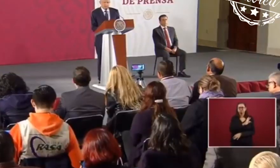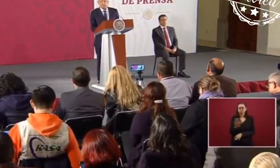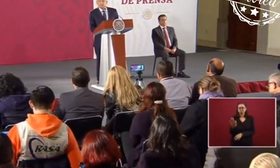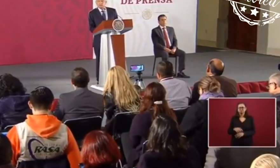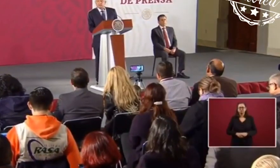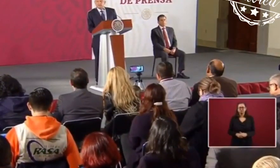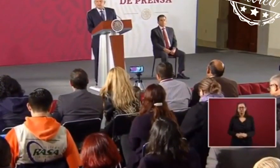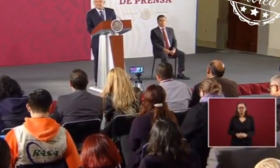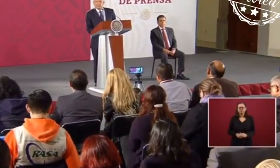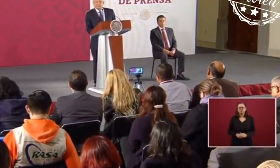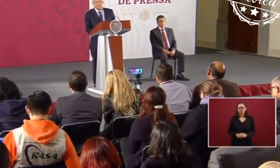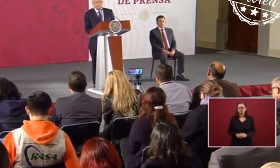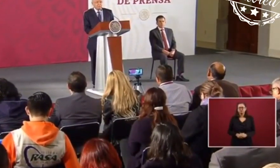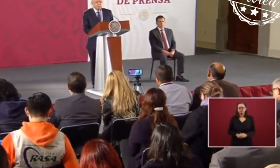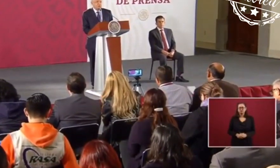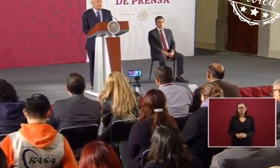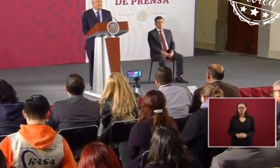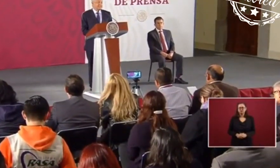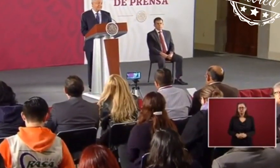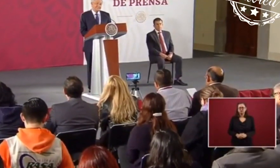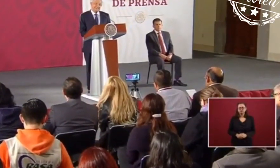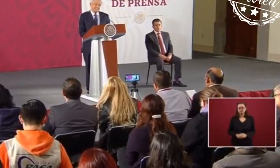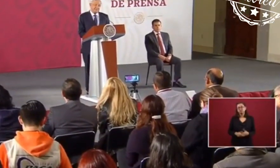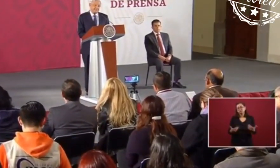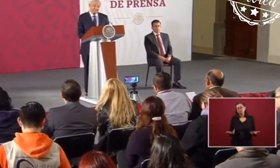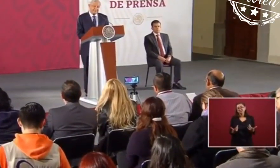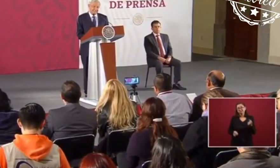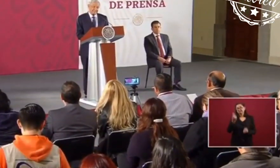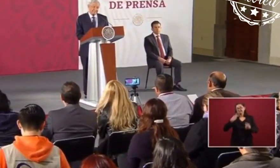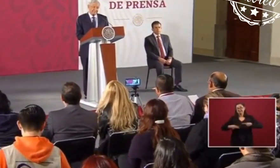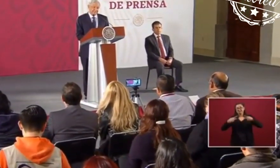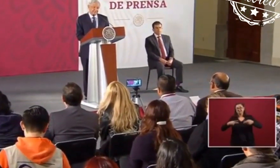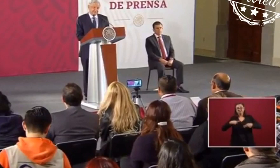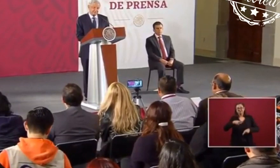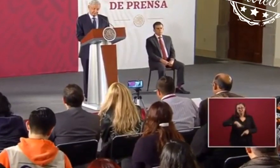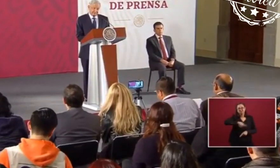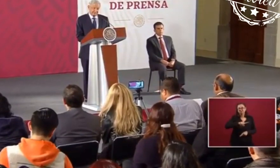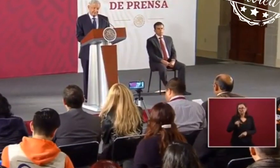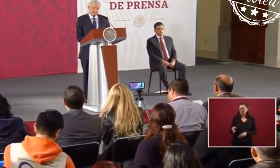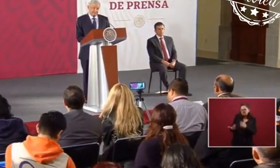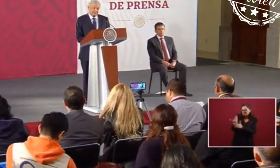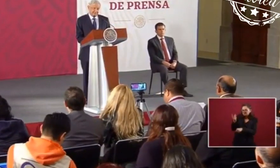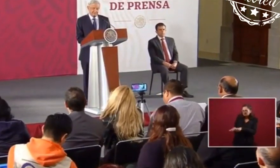nacional. Y también no quisieran que existieran los mañaneros.